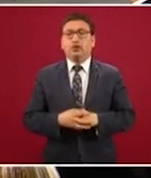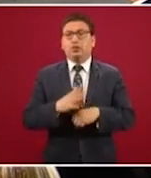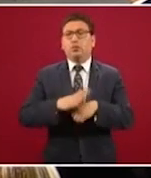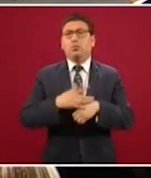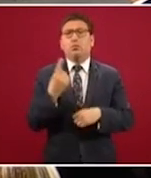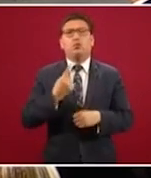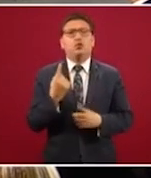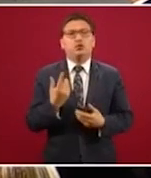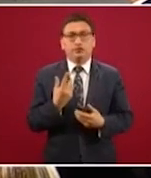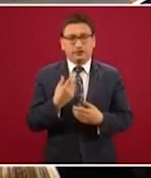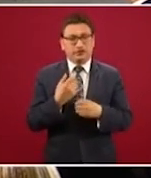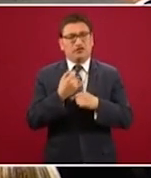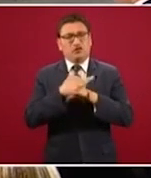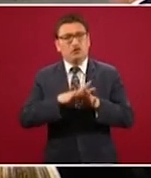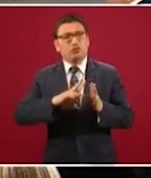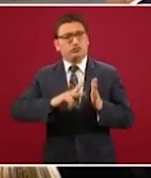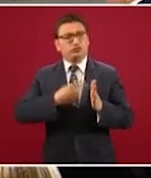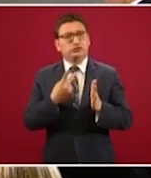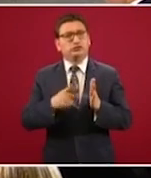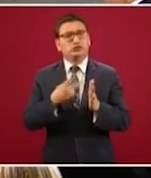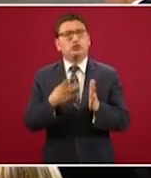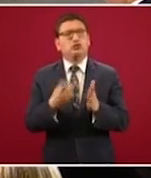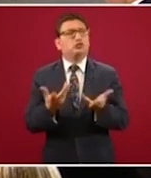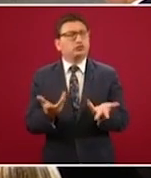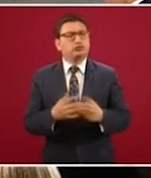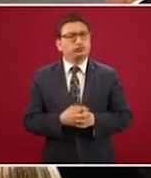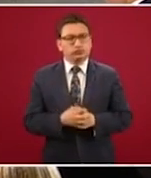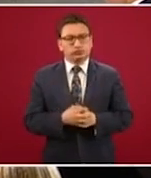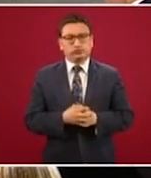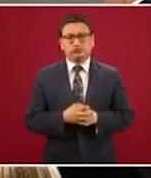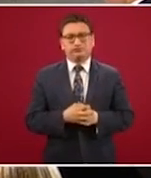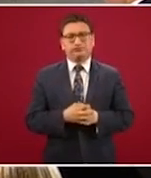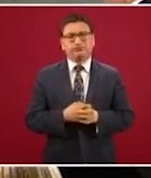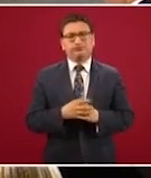ya llevamos informando como